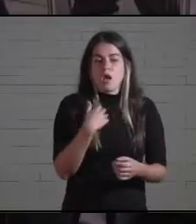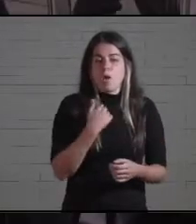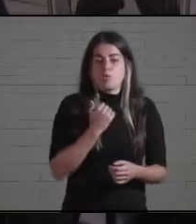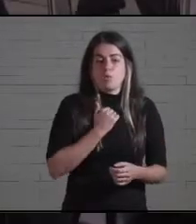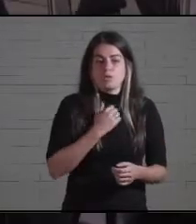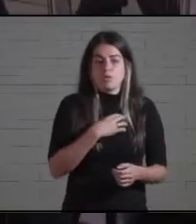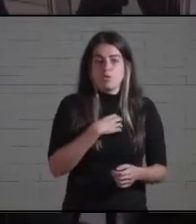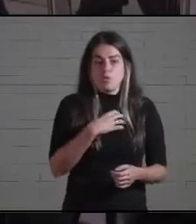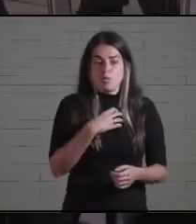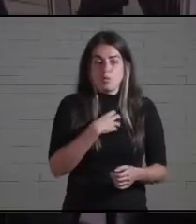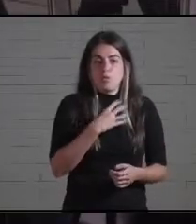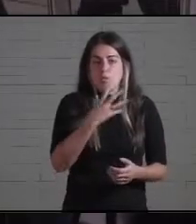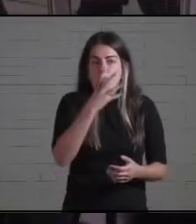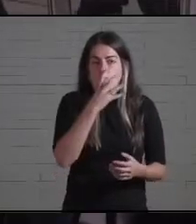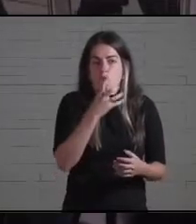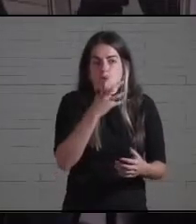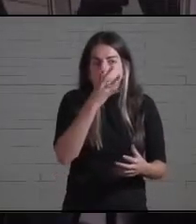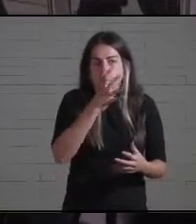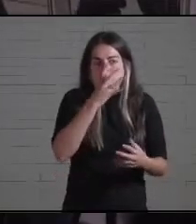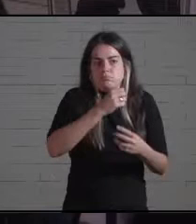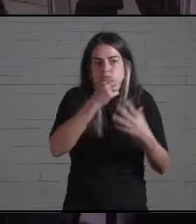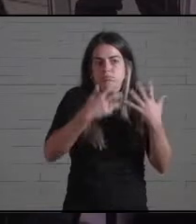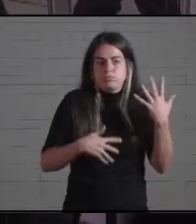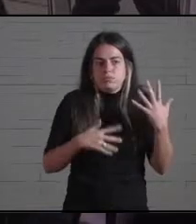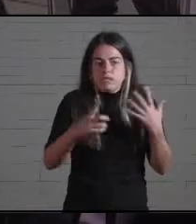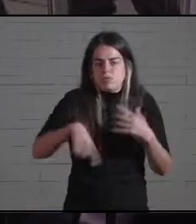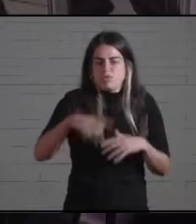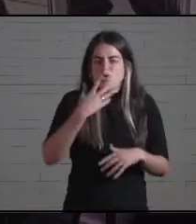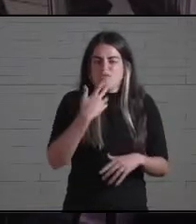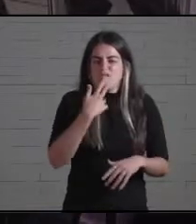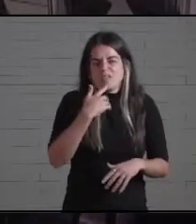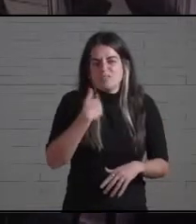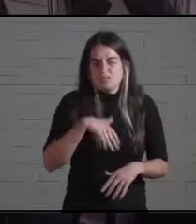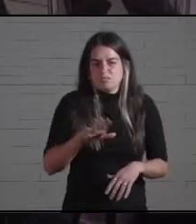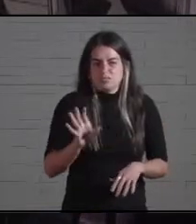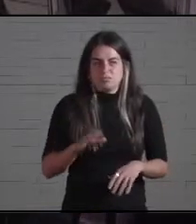que en parte ya los conocéis.